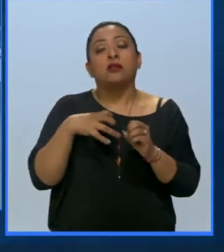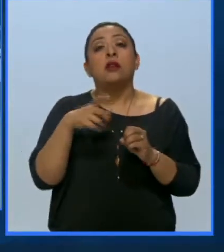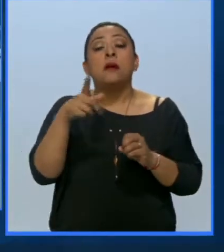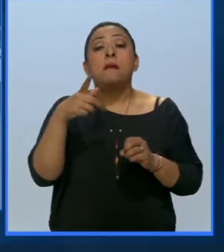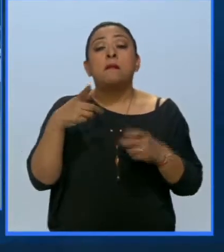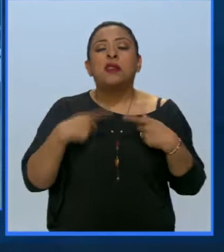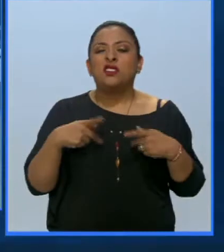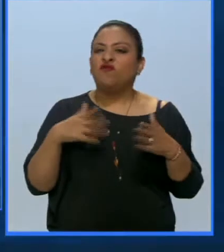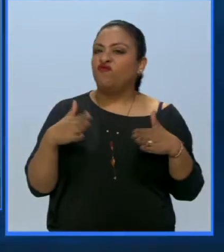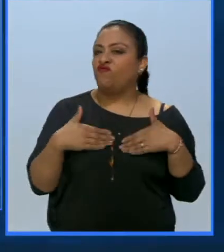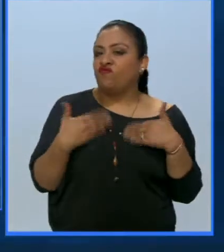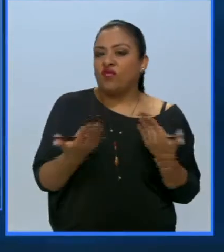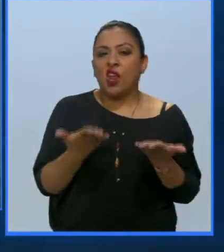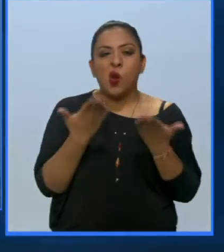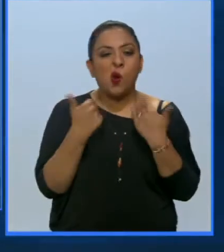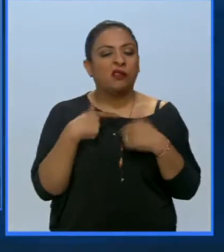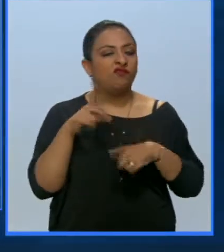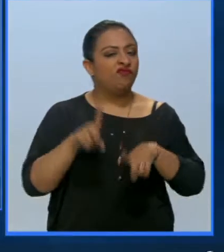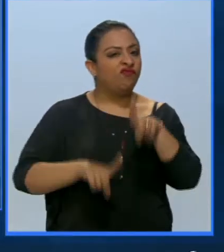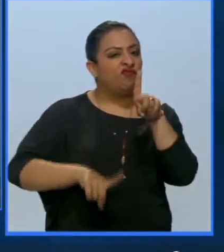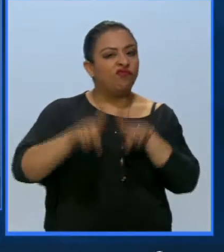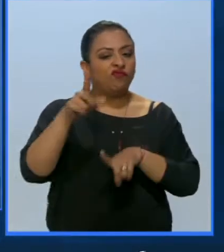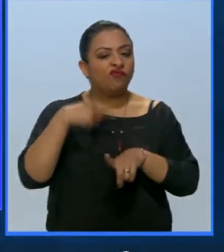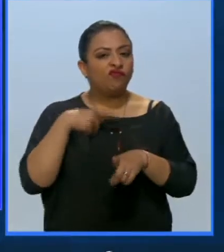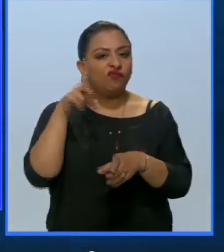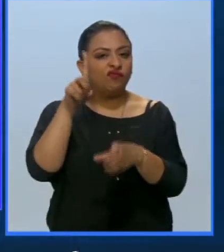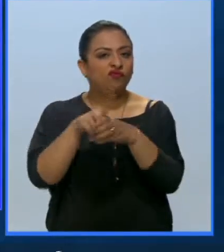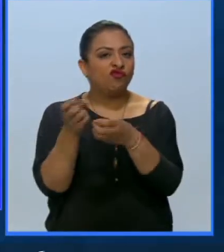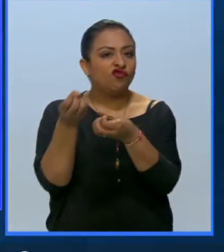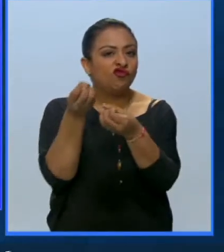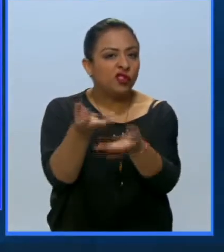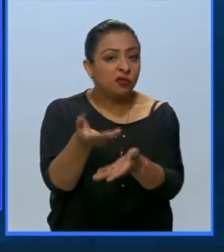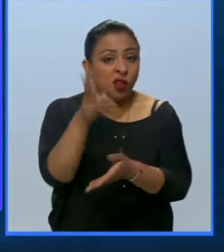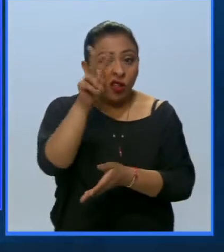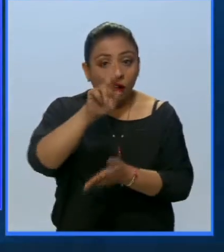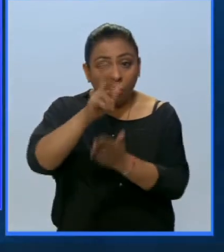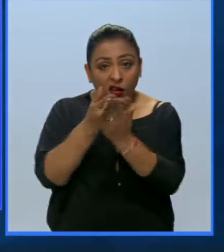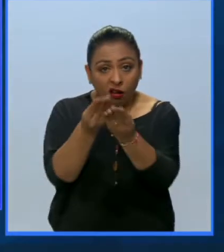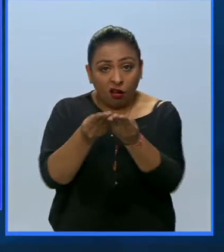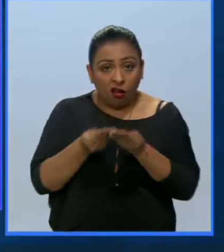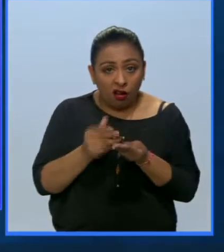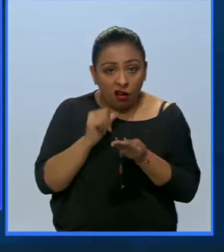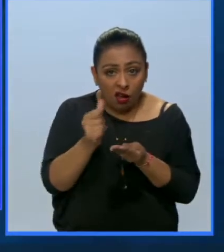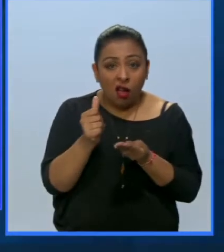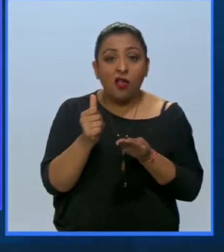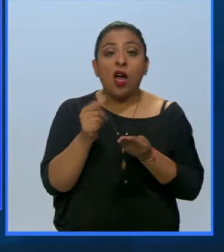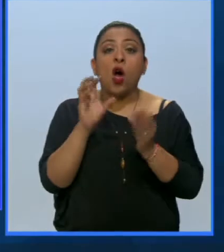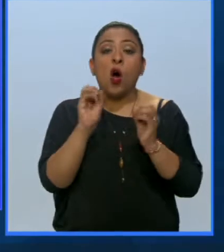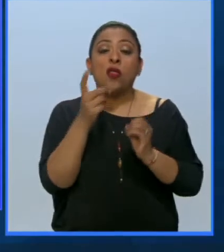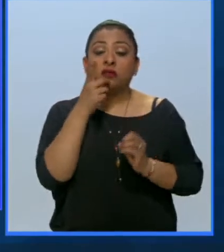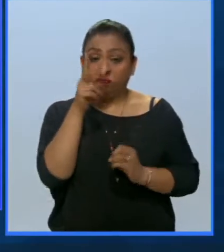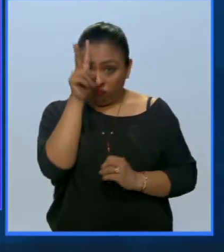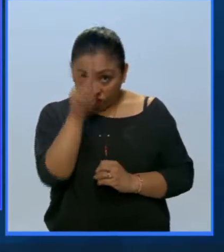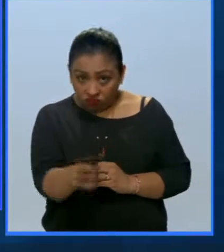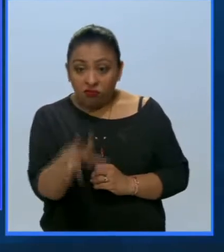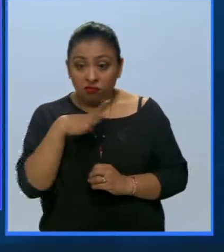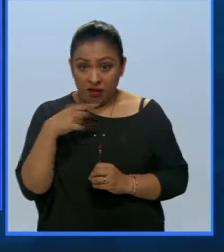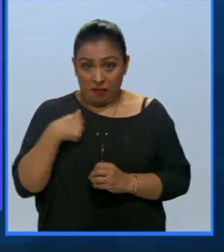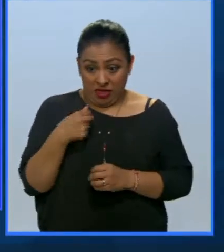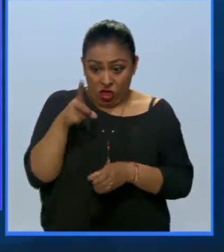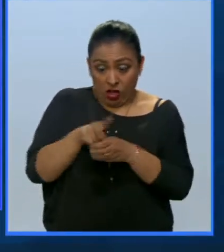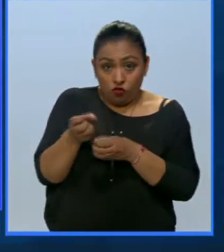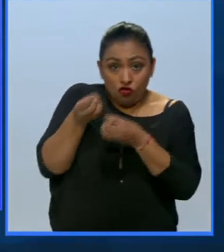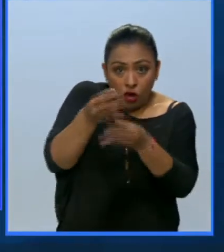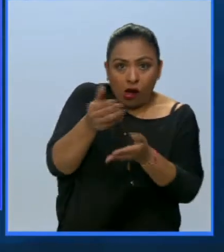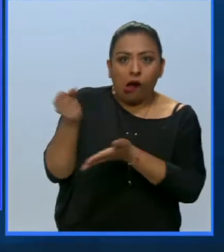gente pierde la confianza en lo que va a ocurrir porque no hubo un recibo y porque no hubo la confirmación de que efectivamente los recursos llegaron